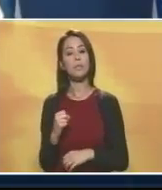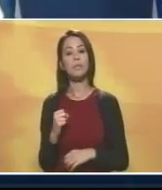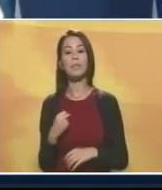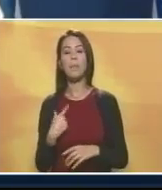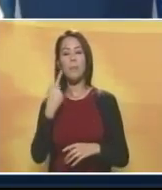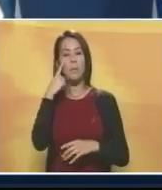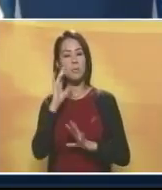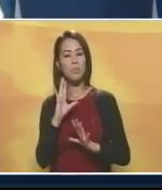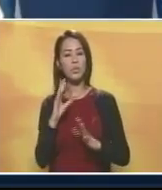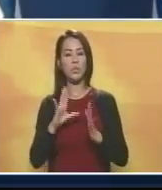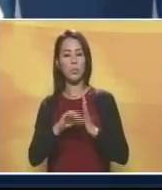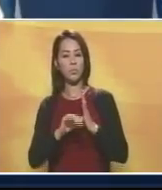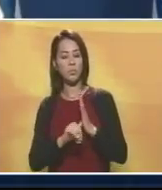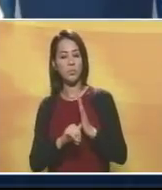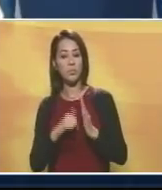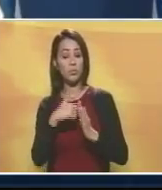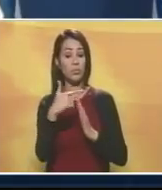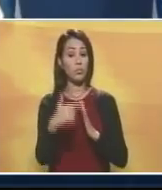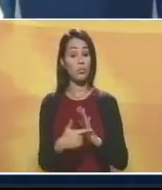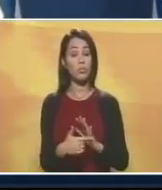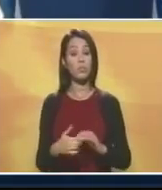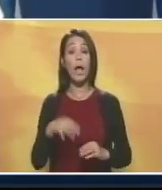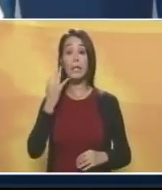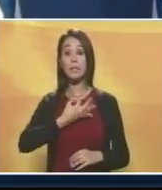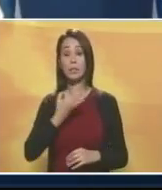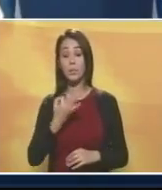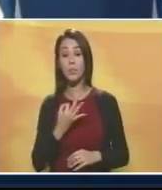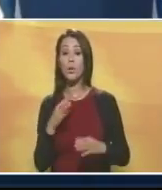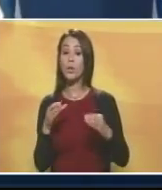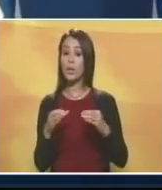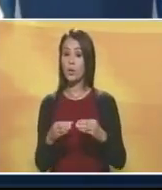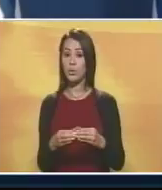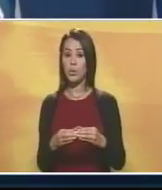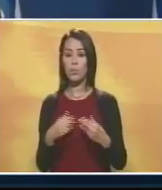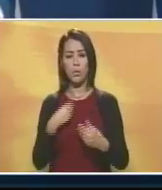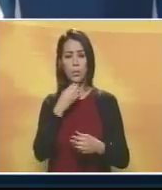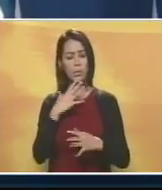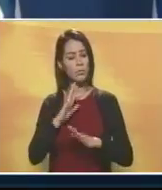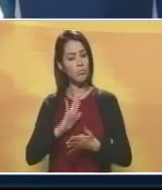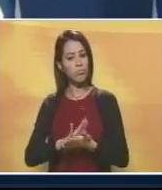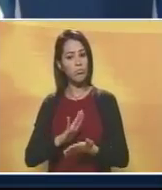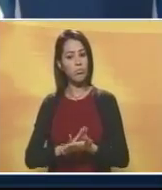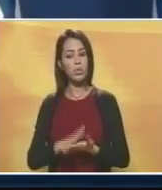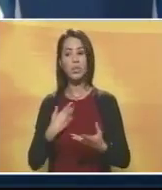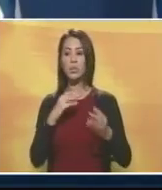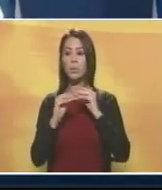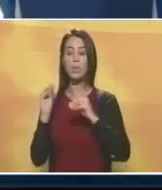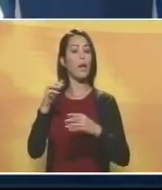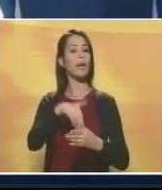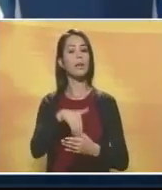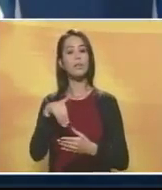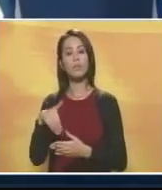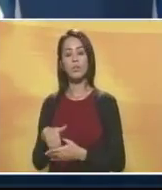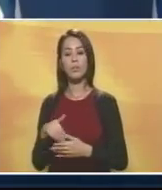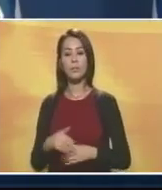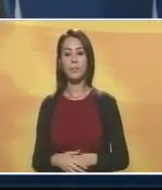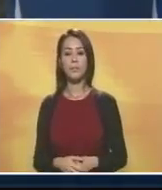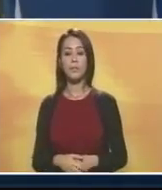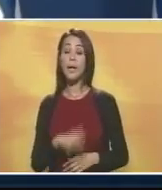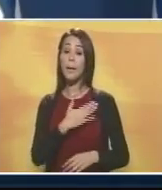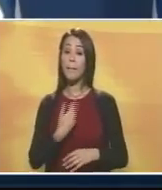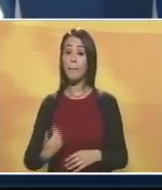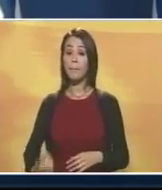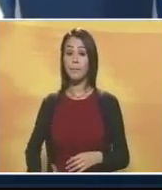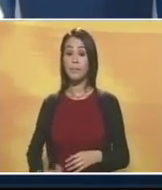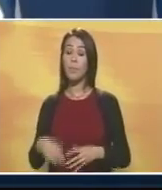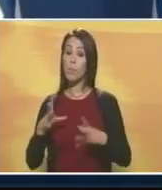por presunta corrupción. Netanyahu aseguró que la coalición es estable y que no se convocará a elecciones. El mandatario es investigado por